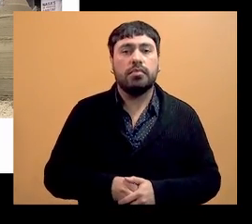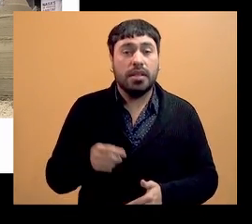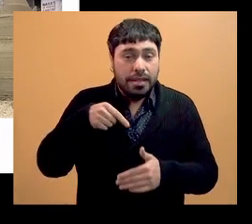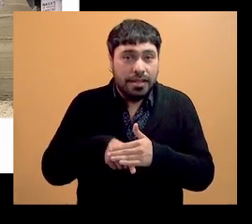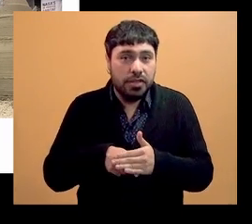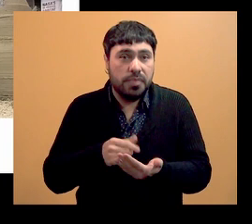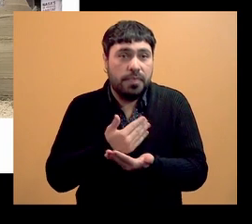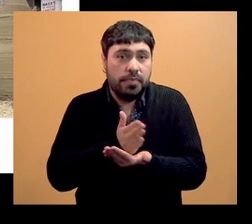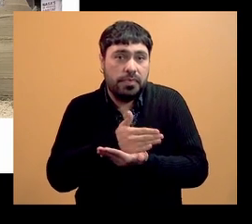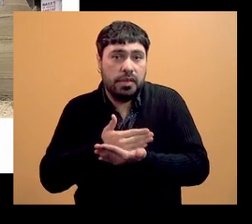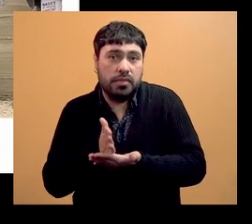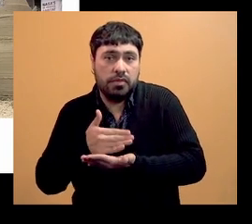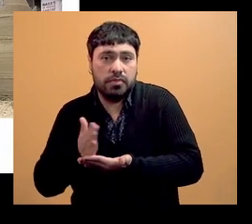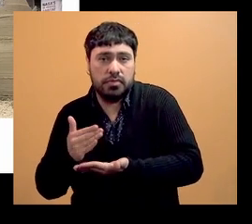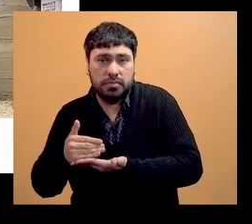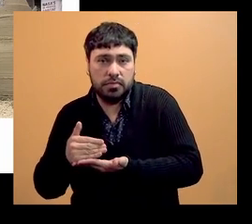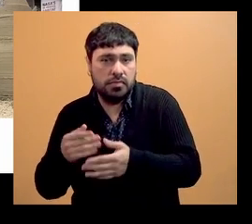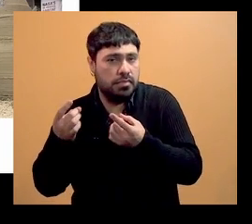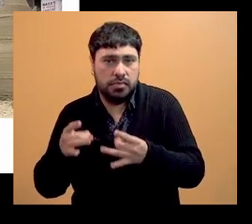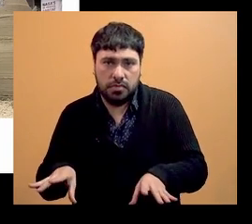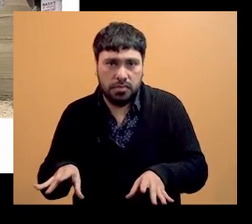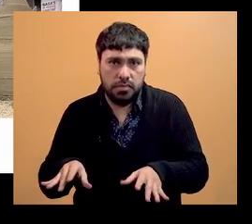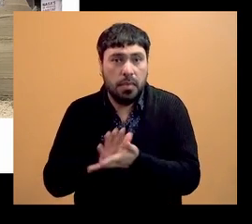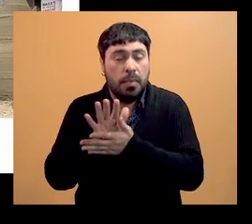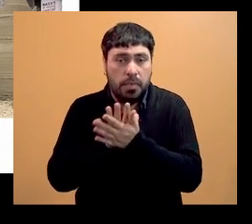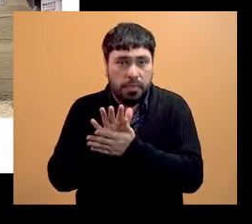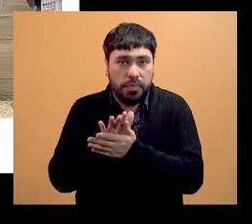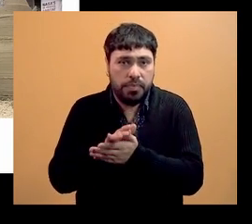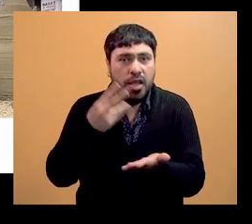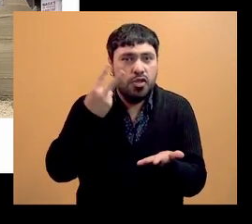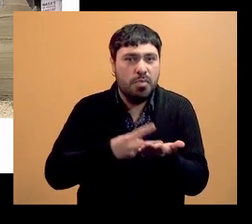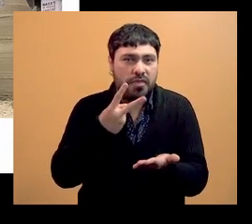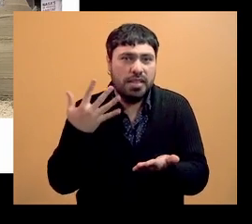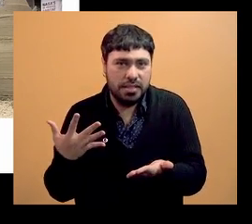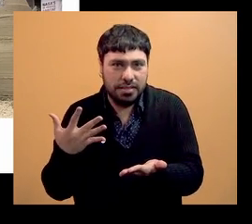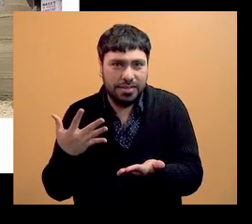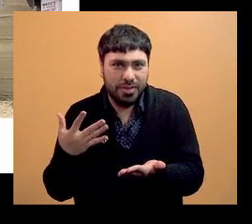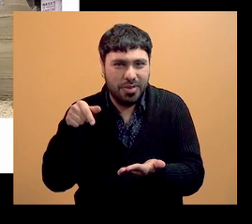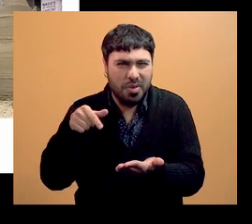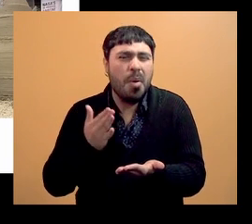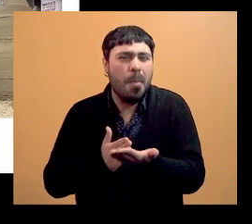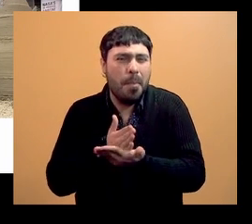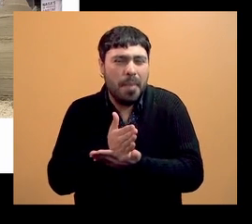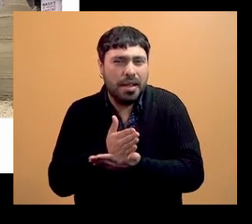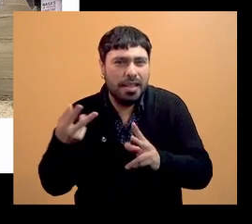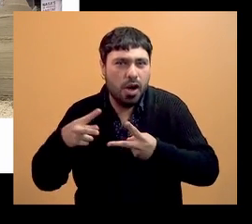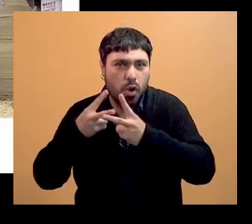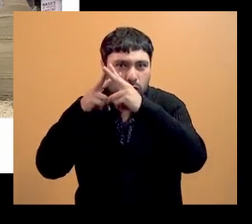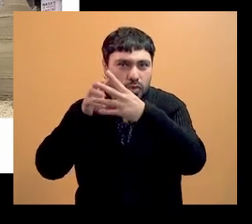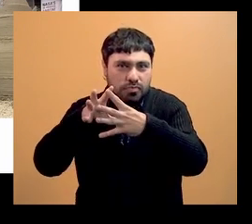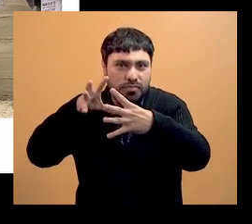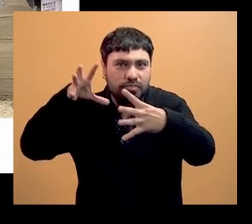del 2025 hacia adelante. Construcción de grandes estructuras, ya sea en órbita, en puntos de equilibrio entre cuerpos, como son los